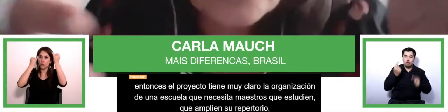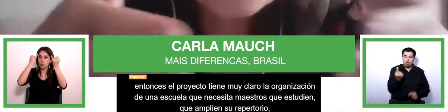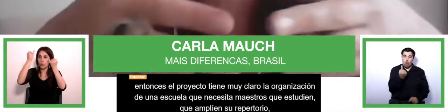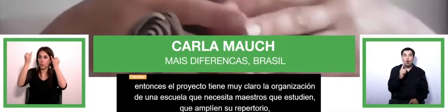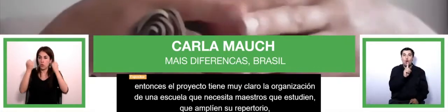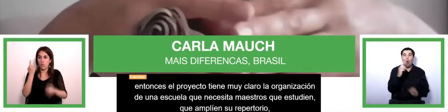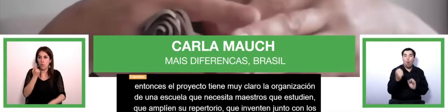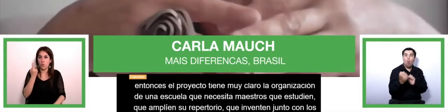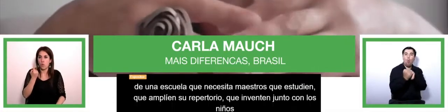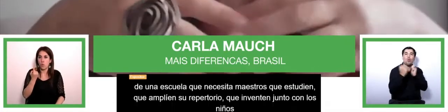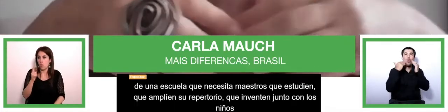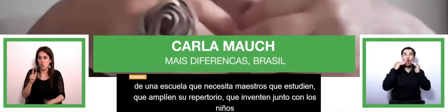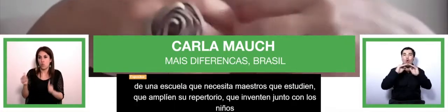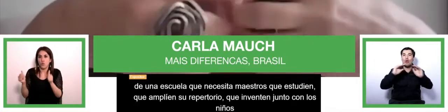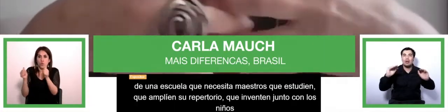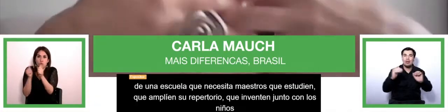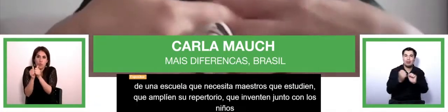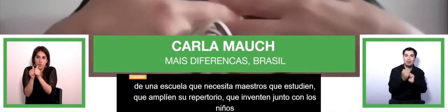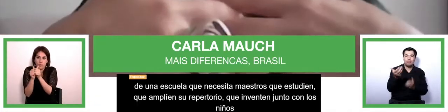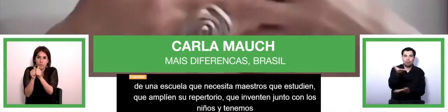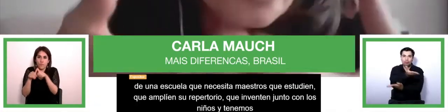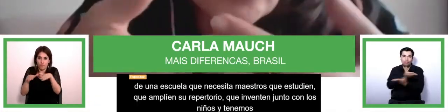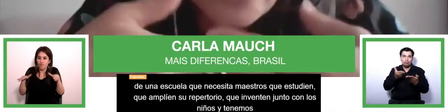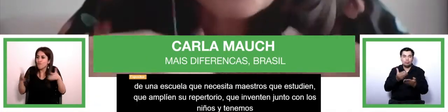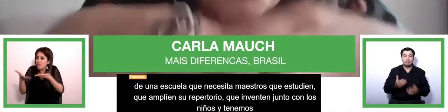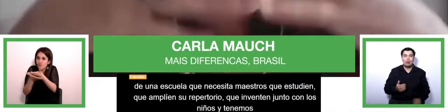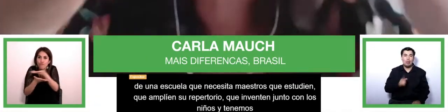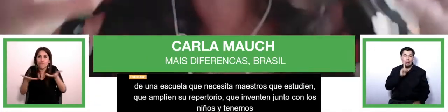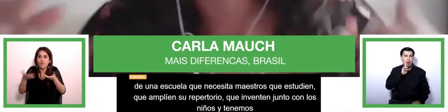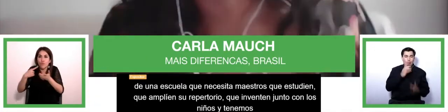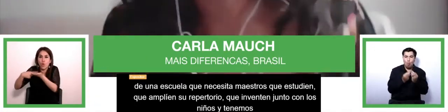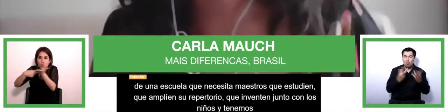Y tenemos muchos resultados. El